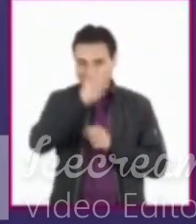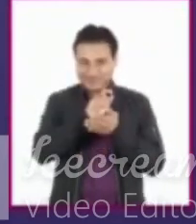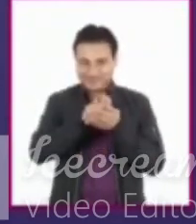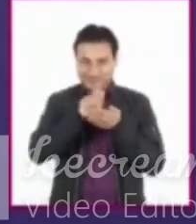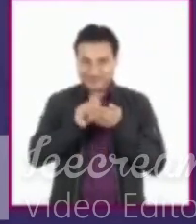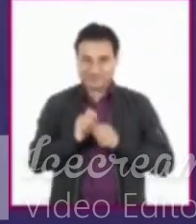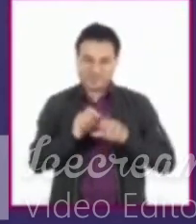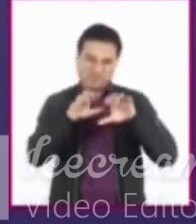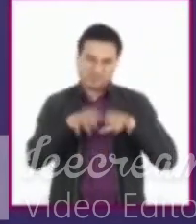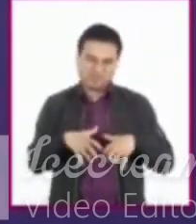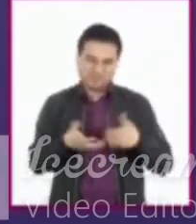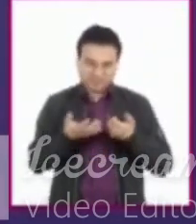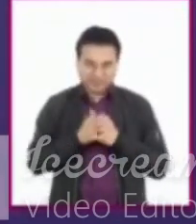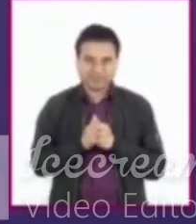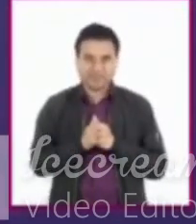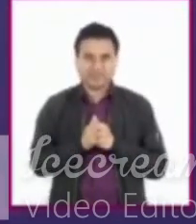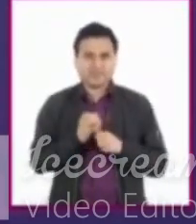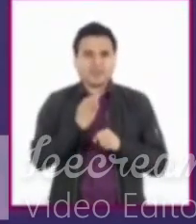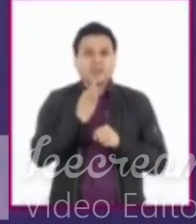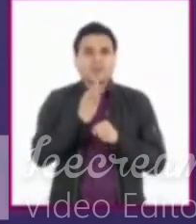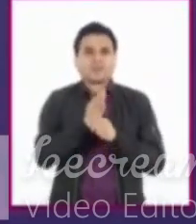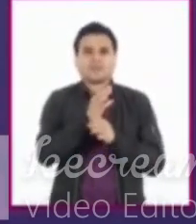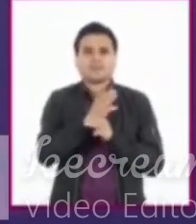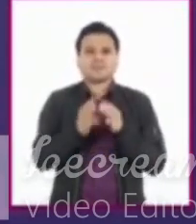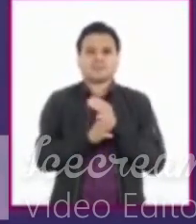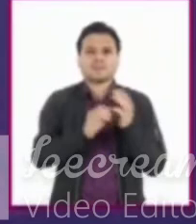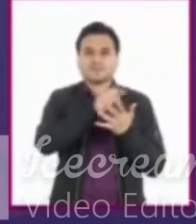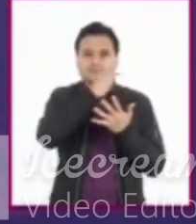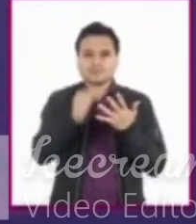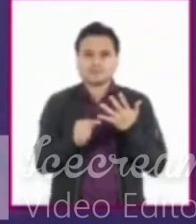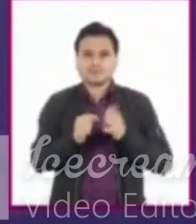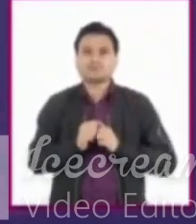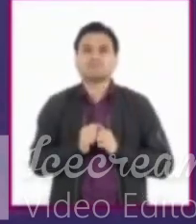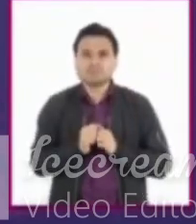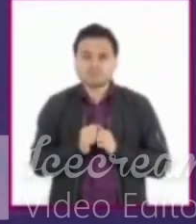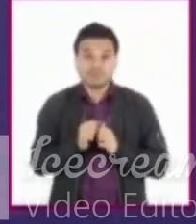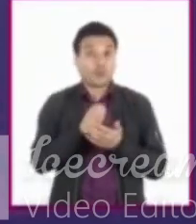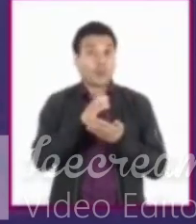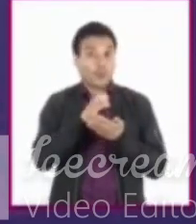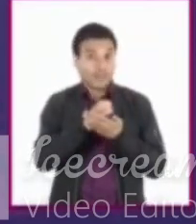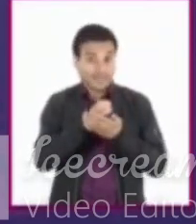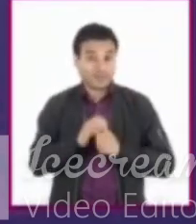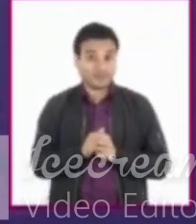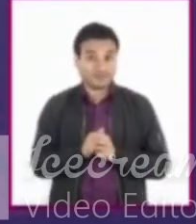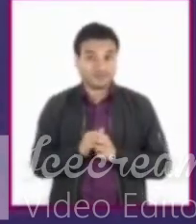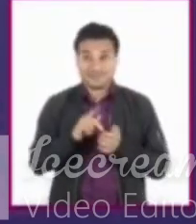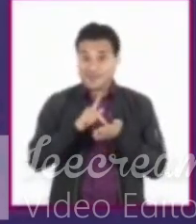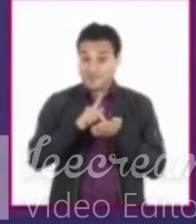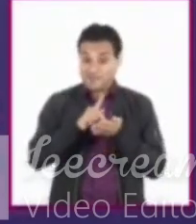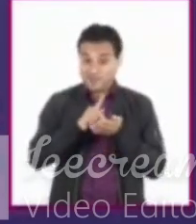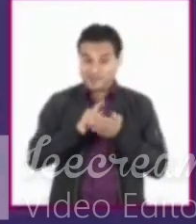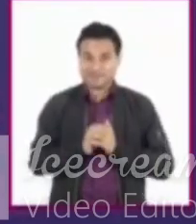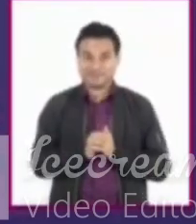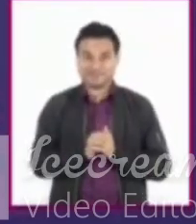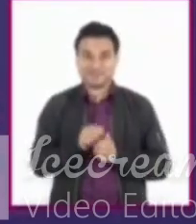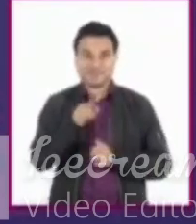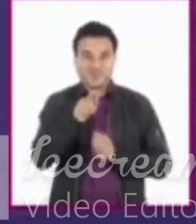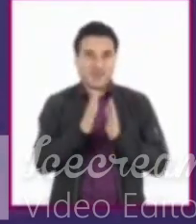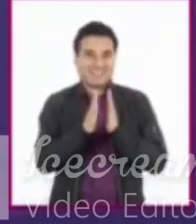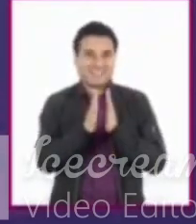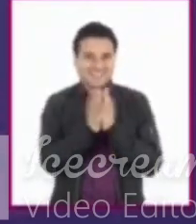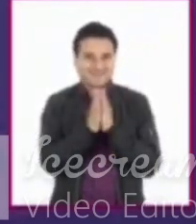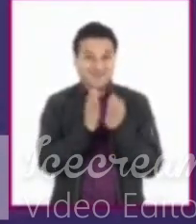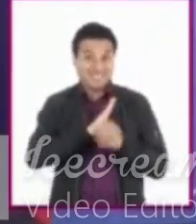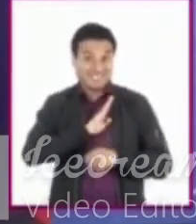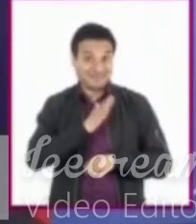sesión de ¿En qué se parecen? Son cuaderno, bolígrafo, tu libro de texto de lengua